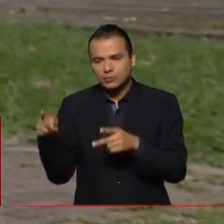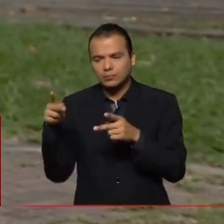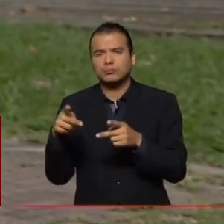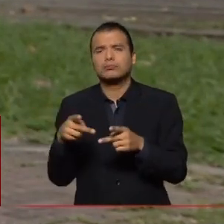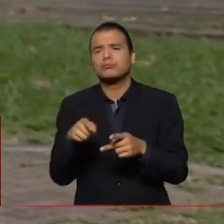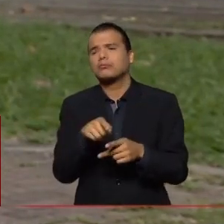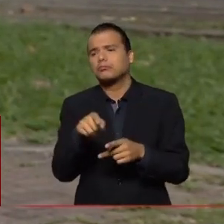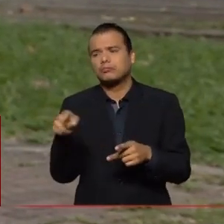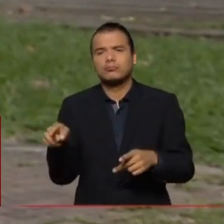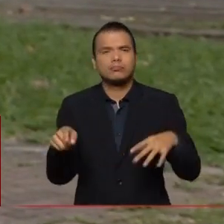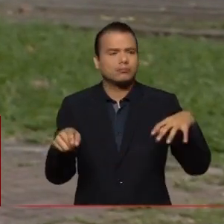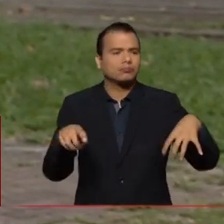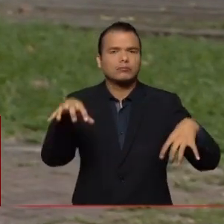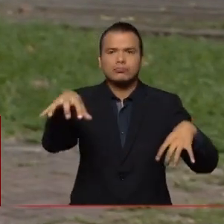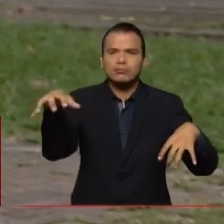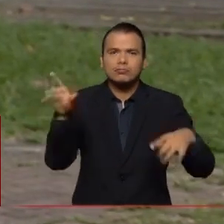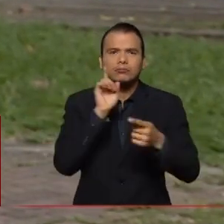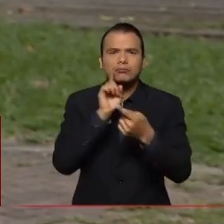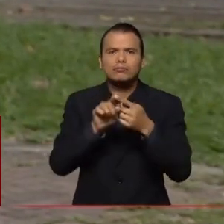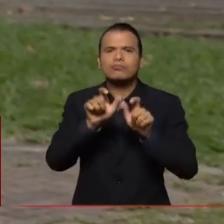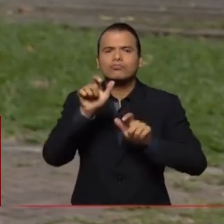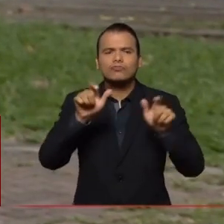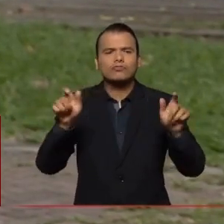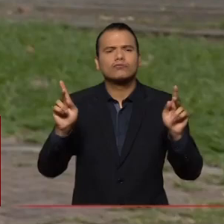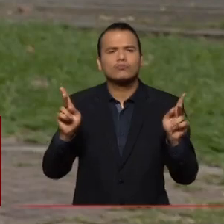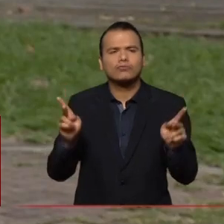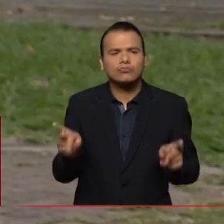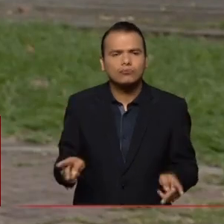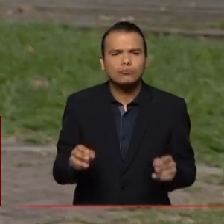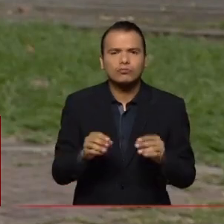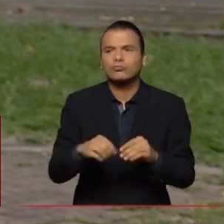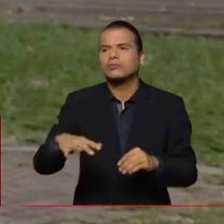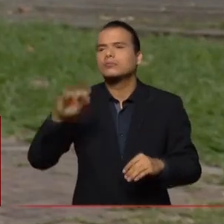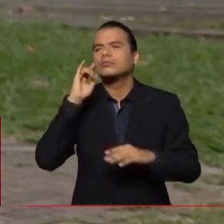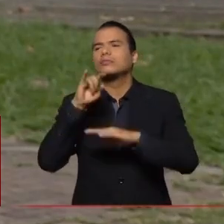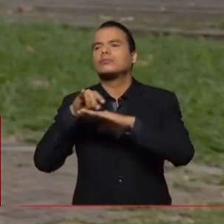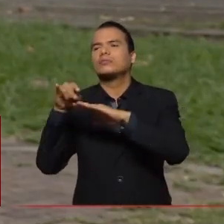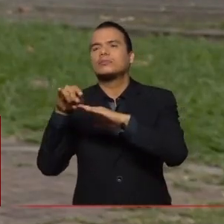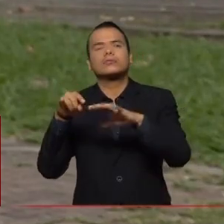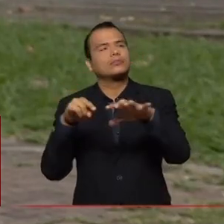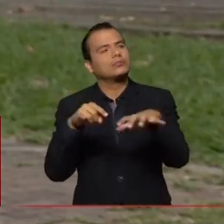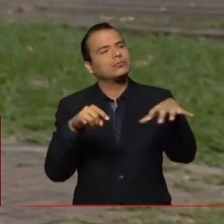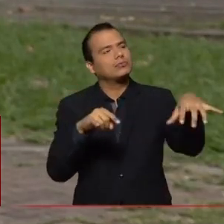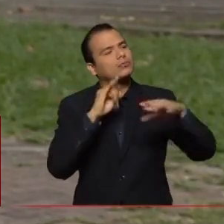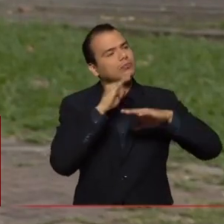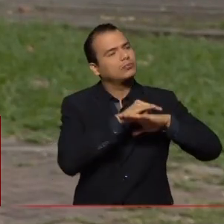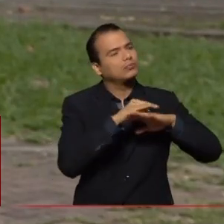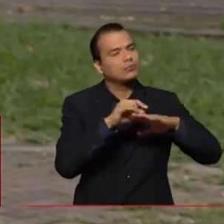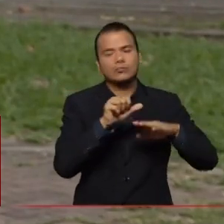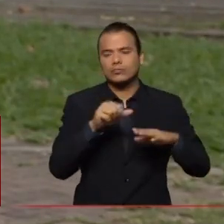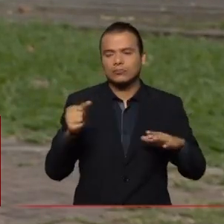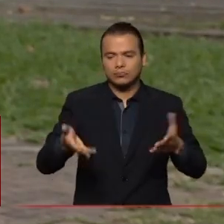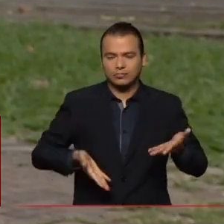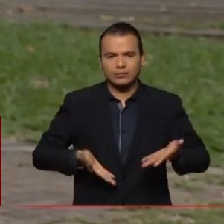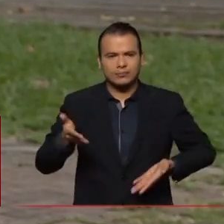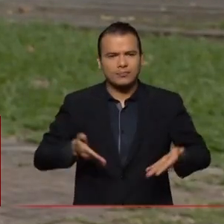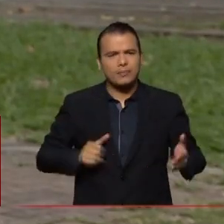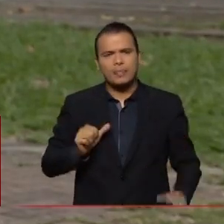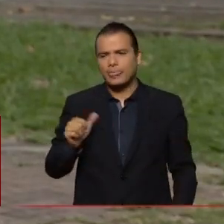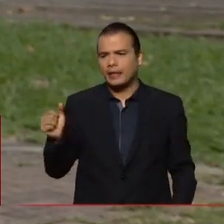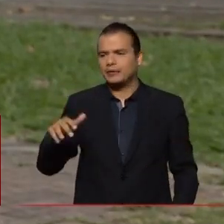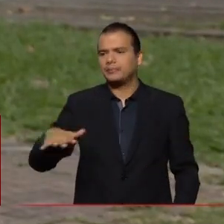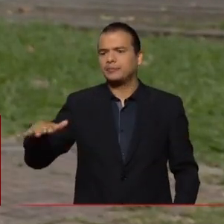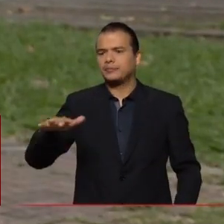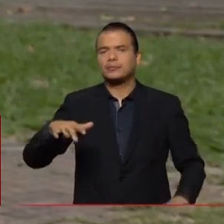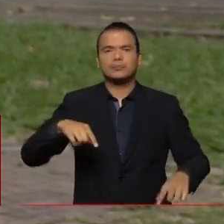1.500 metros del jardín lineal, 2 miradores, una tienda de souvenirs y edificios administrativos.